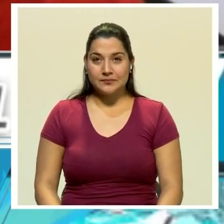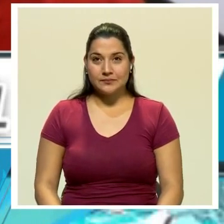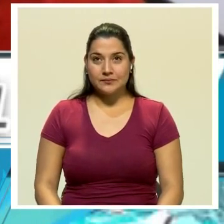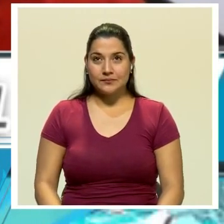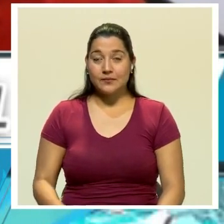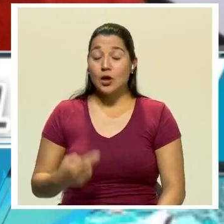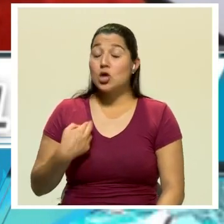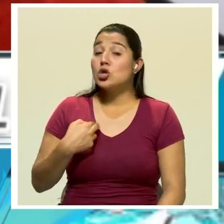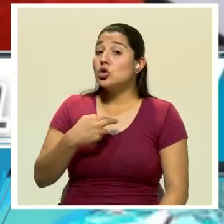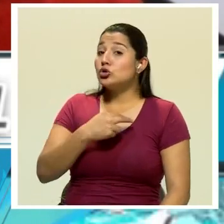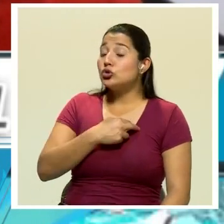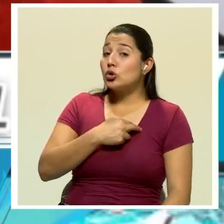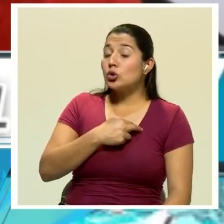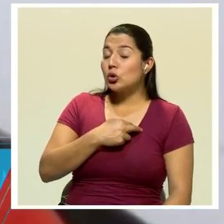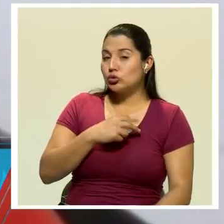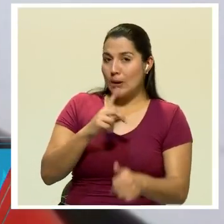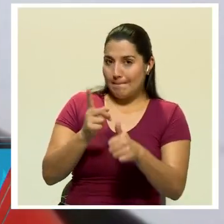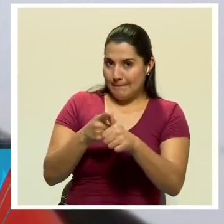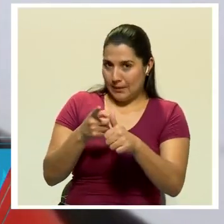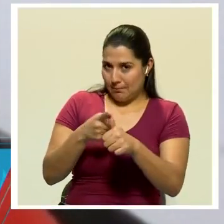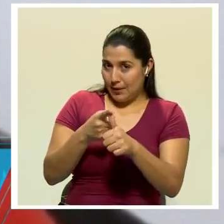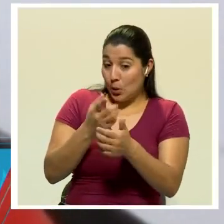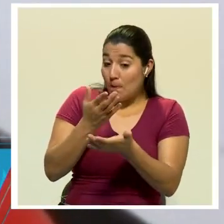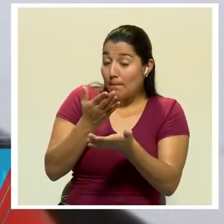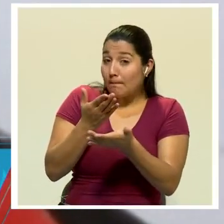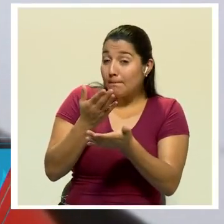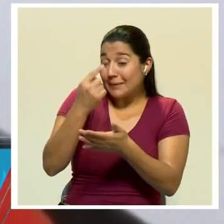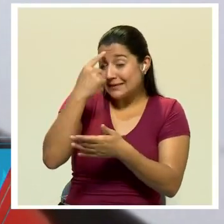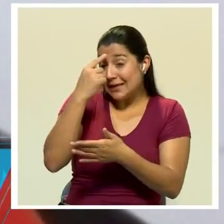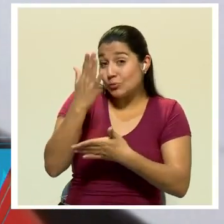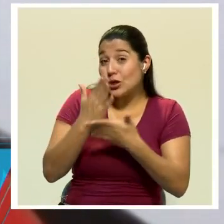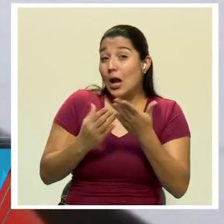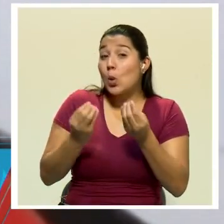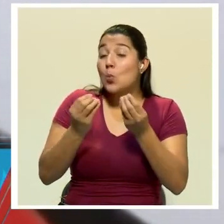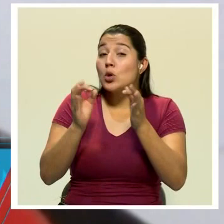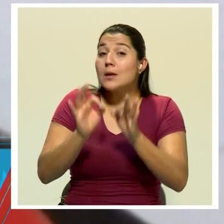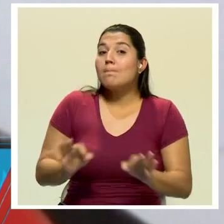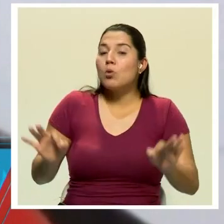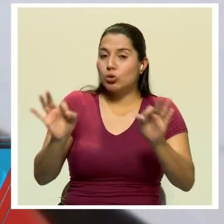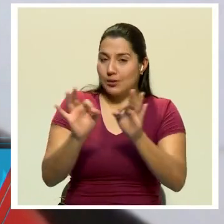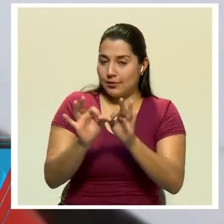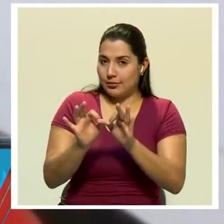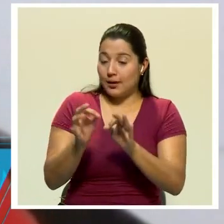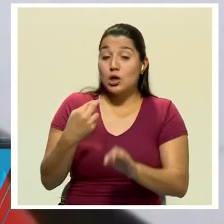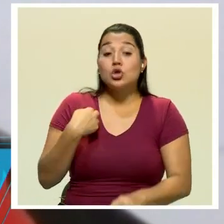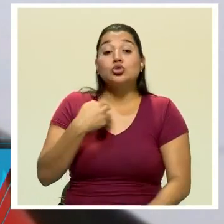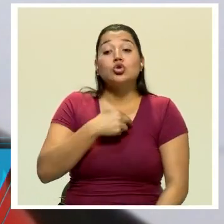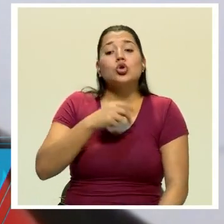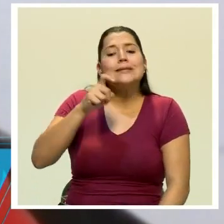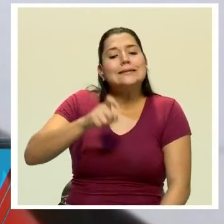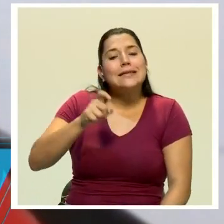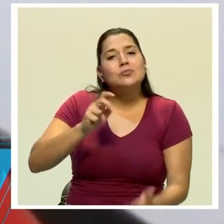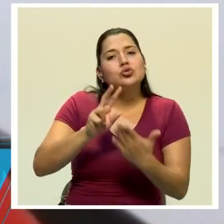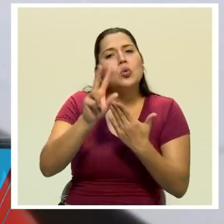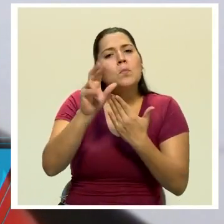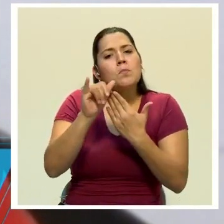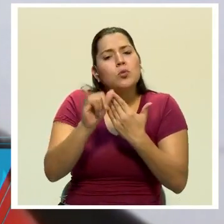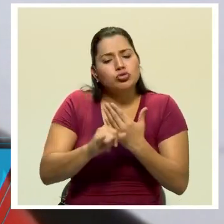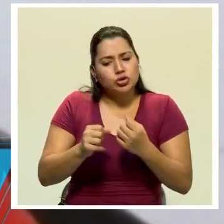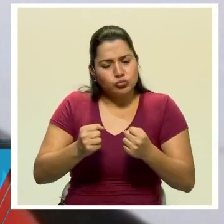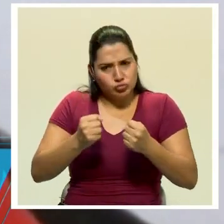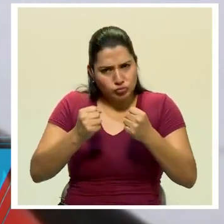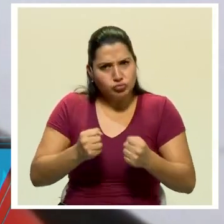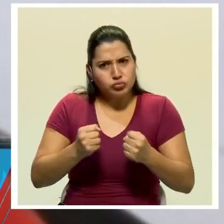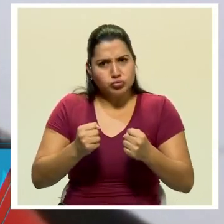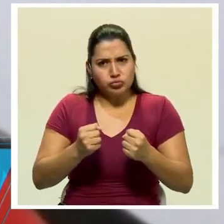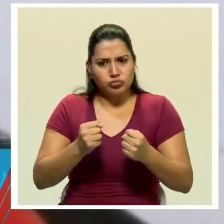Hemos planteado primero algo muy importante. Necesitábamos un proyecto que fuera sólido, que fuera lo